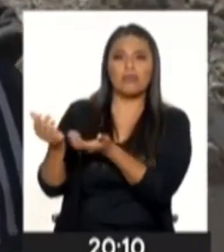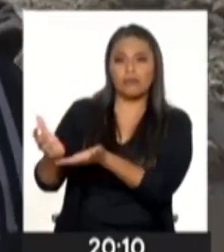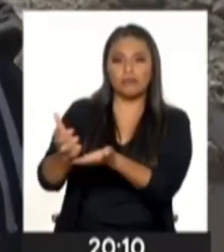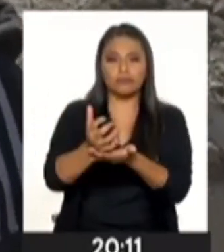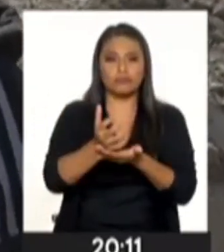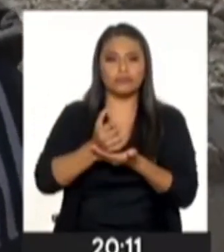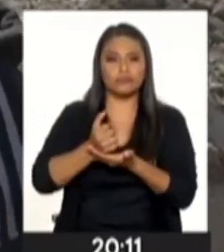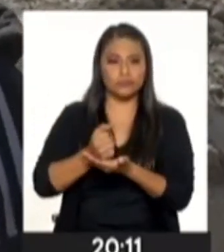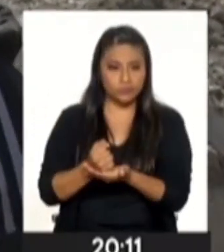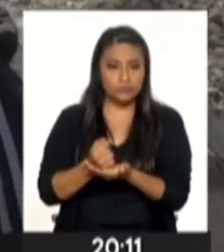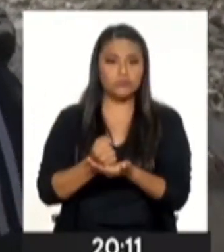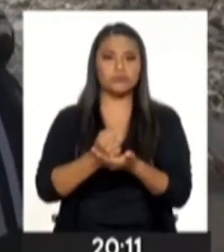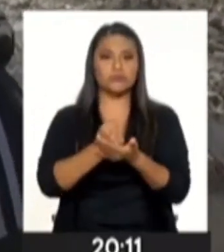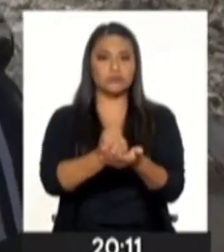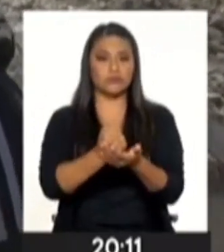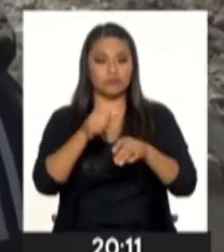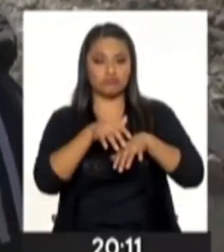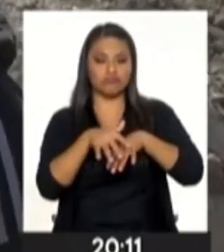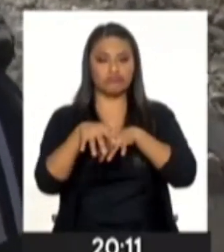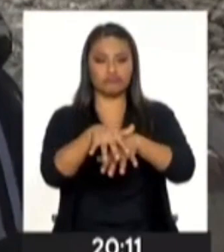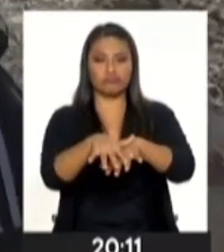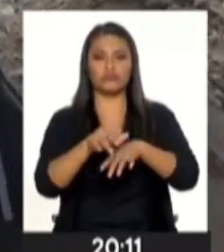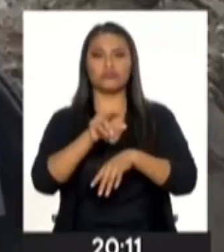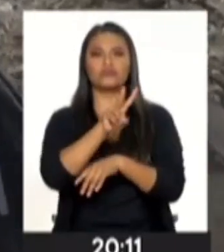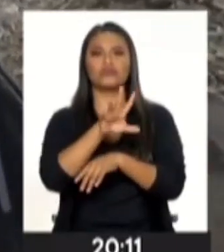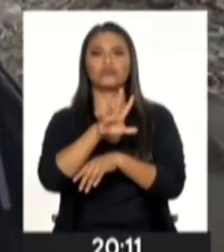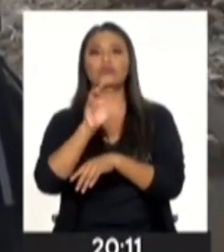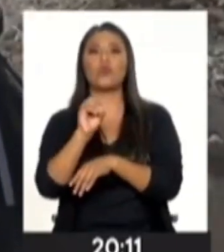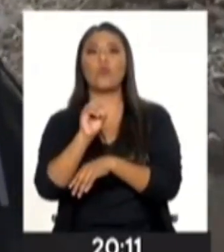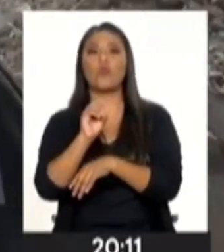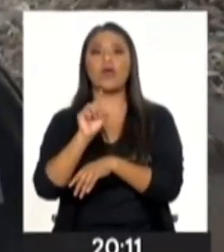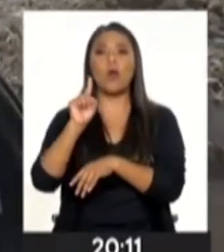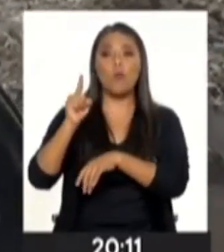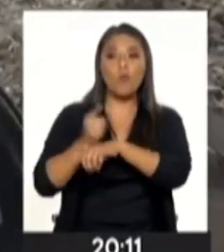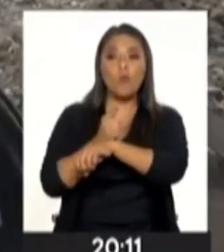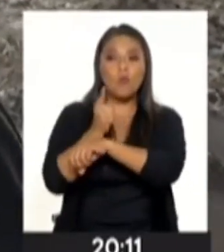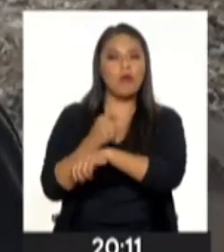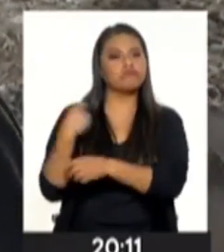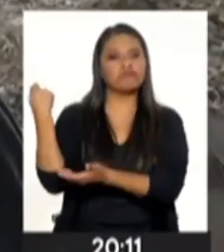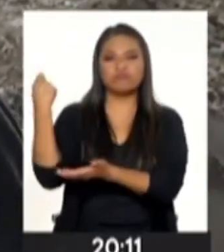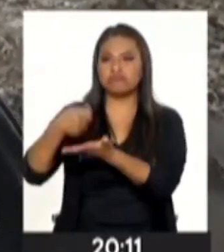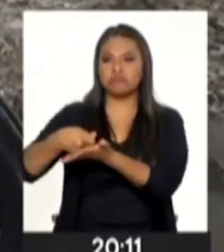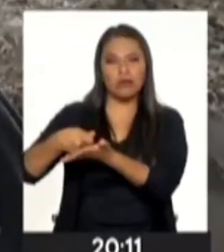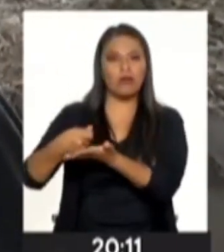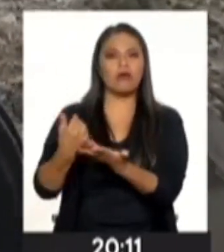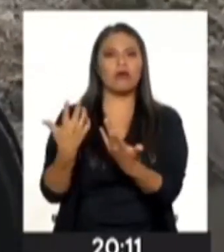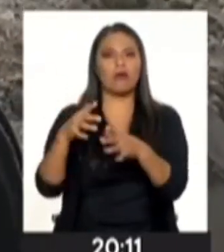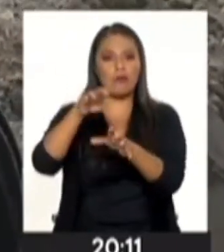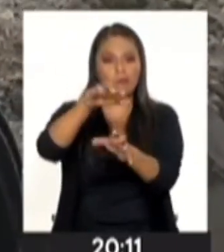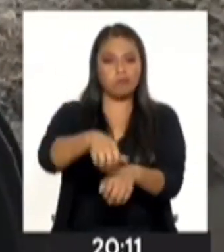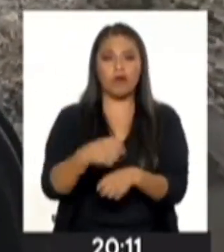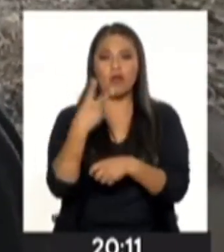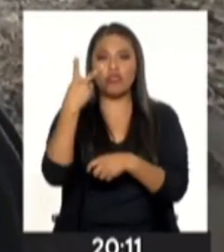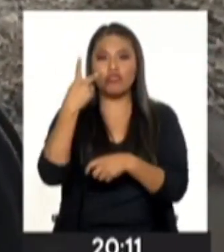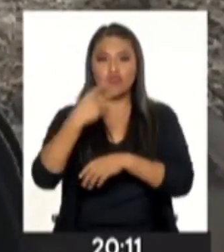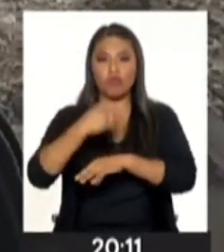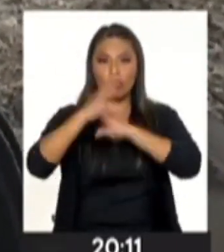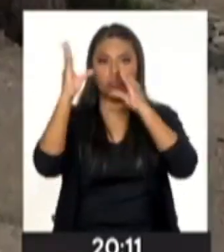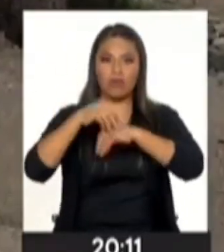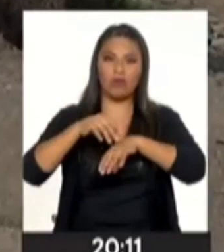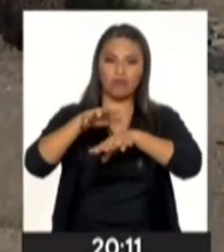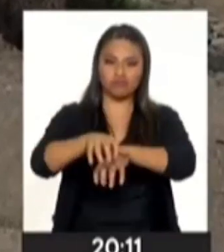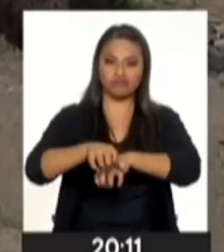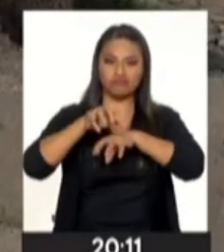contratar la maquinaria que nos está cobrando 250 la hora estuvimos como se llama ahí dos días con la